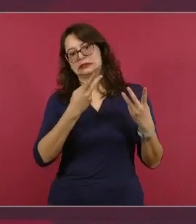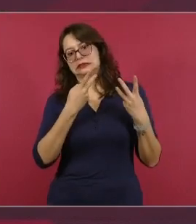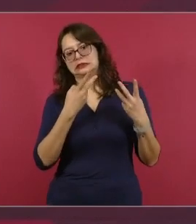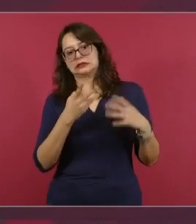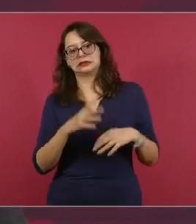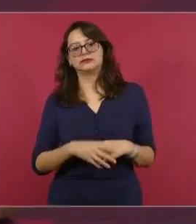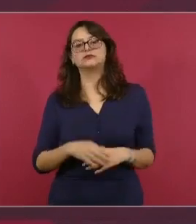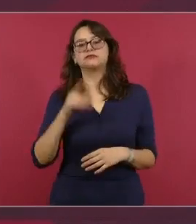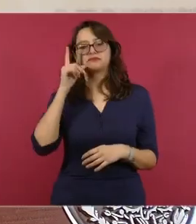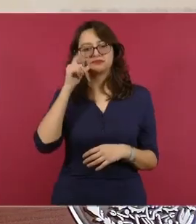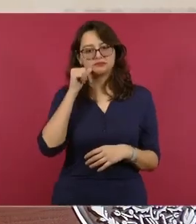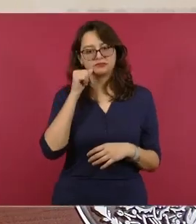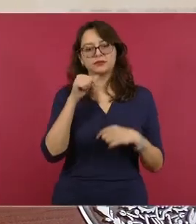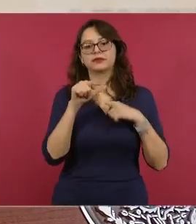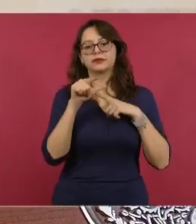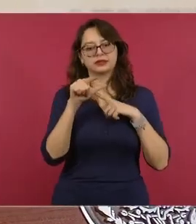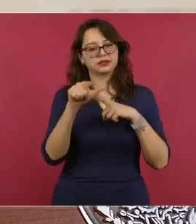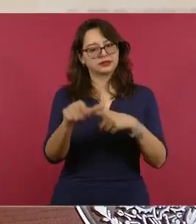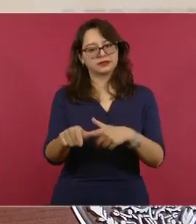Mañana, ¿no?